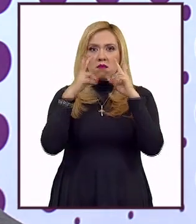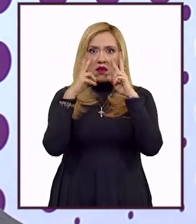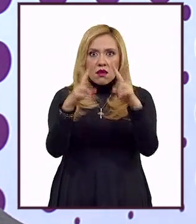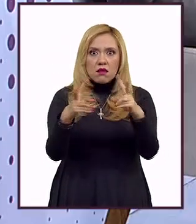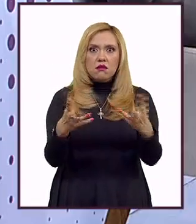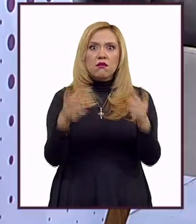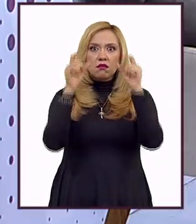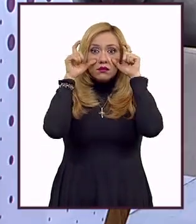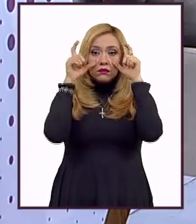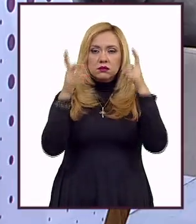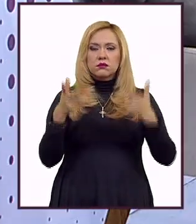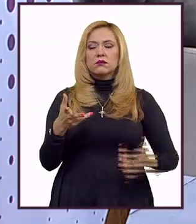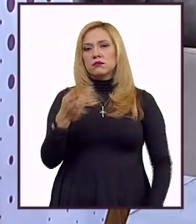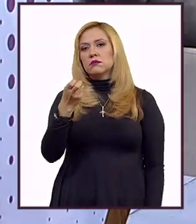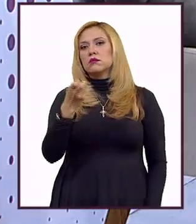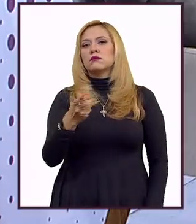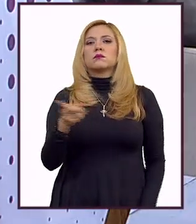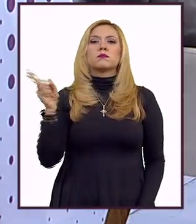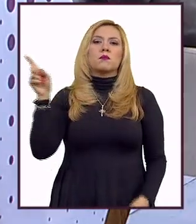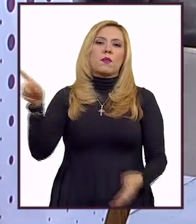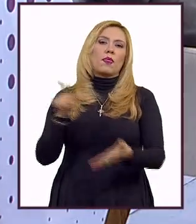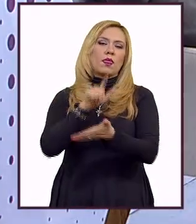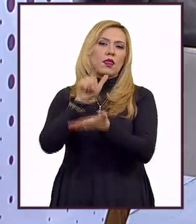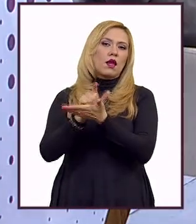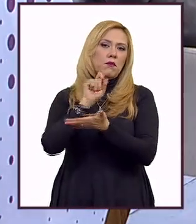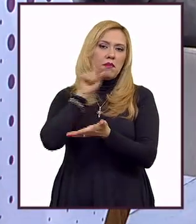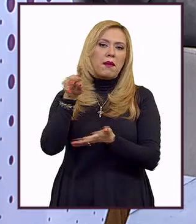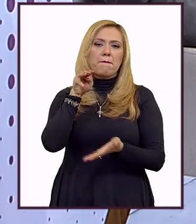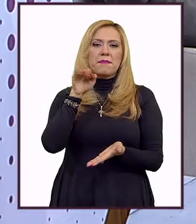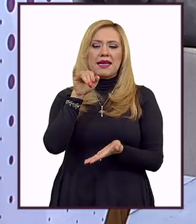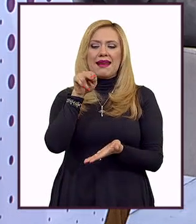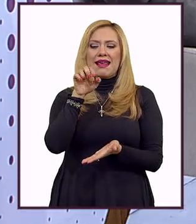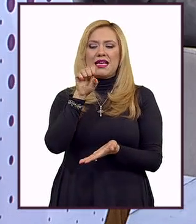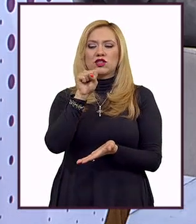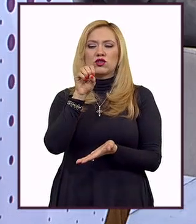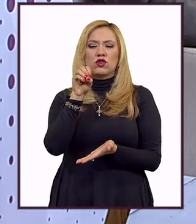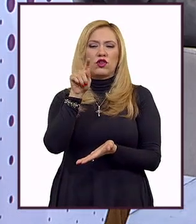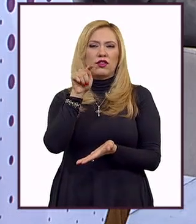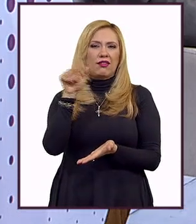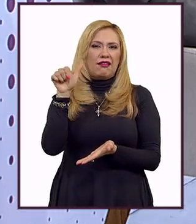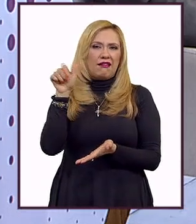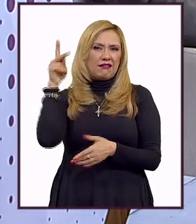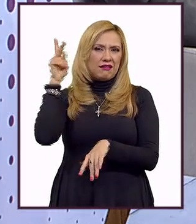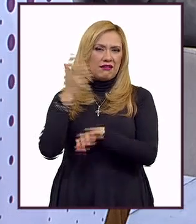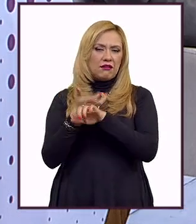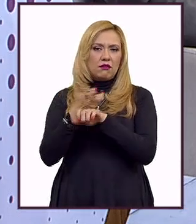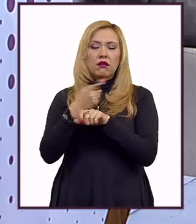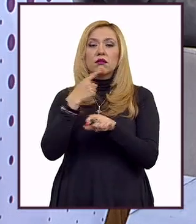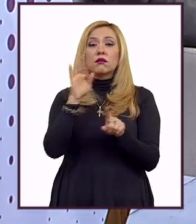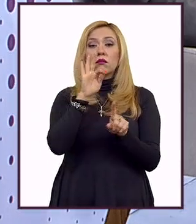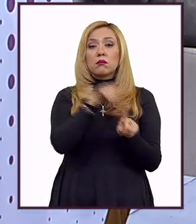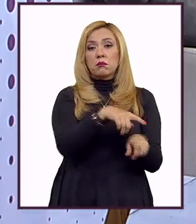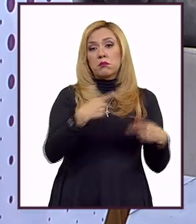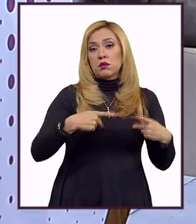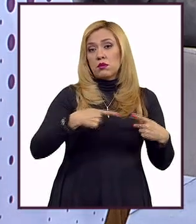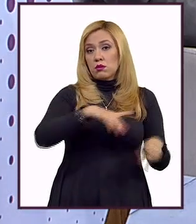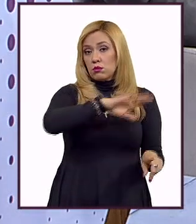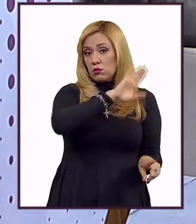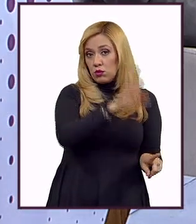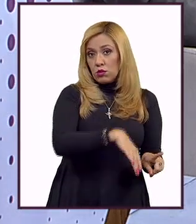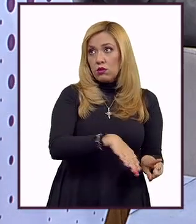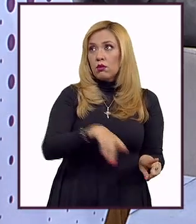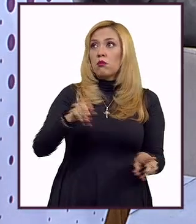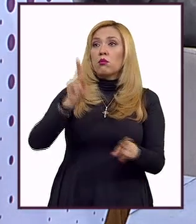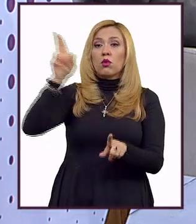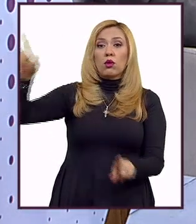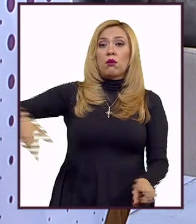de Minnesota, que ayuda a verificar si la persona que falleció por motivos de tortura u